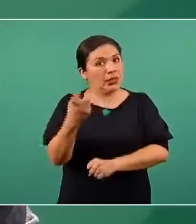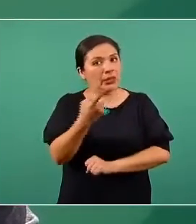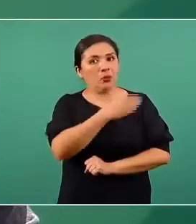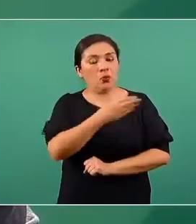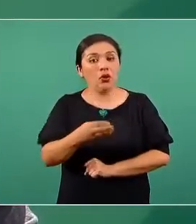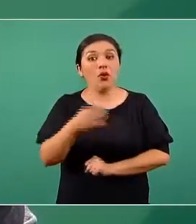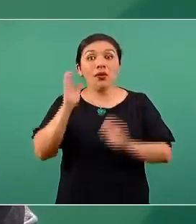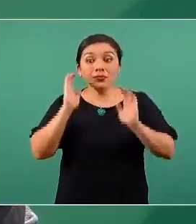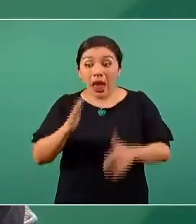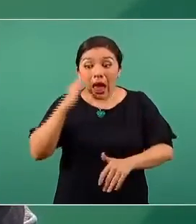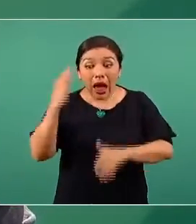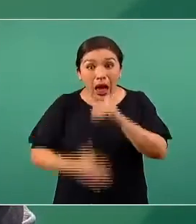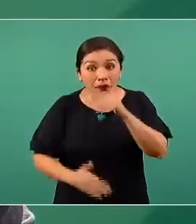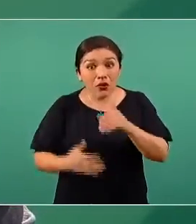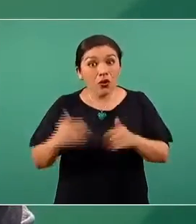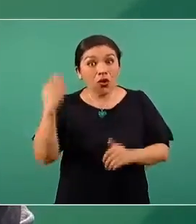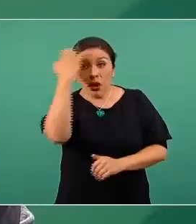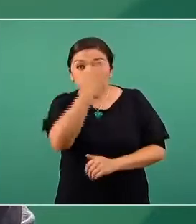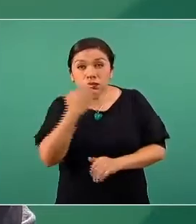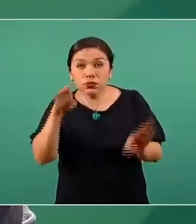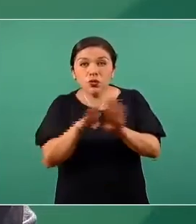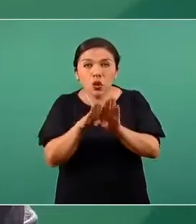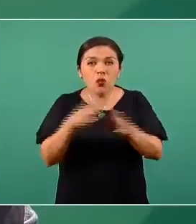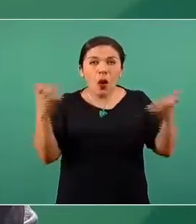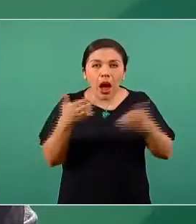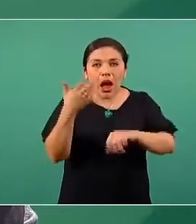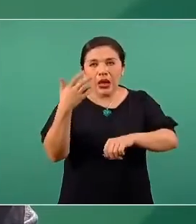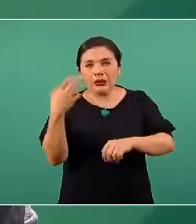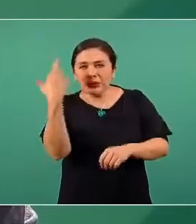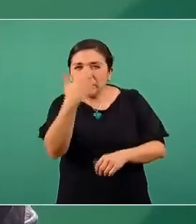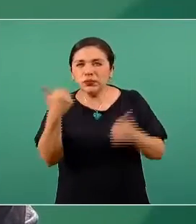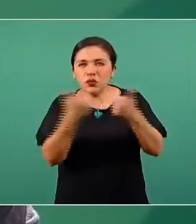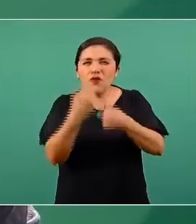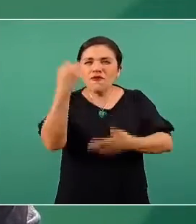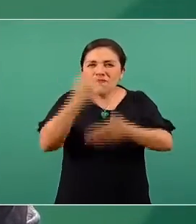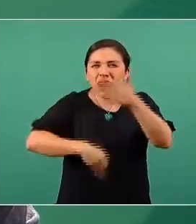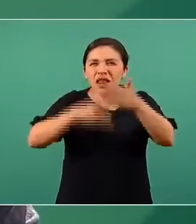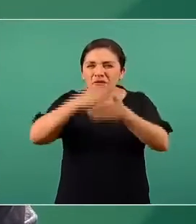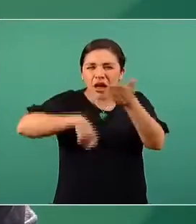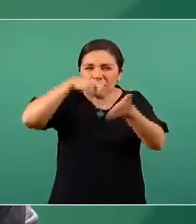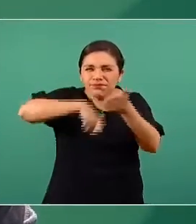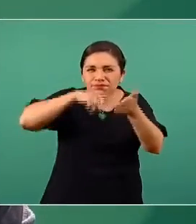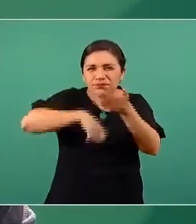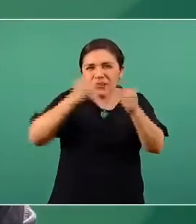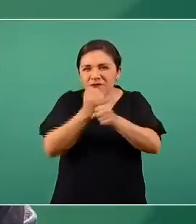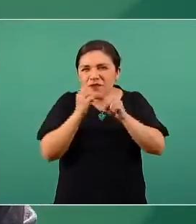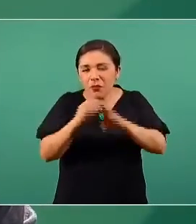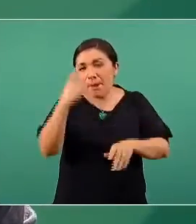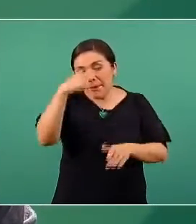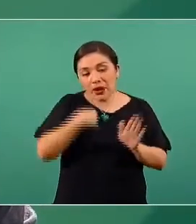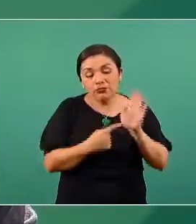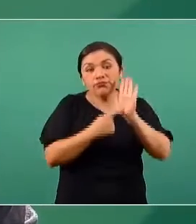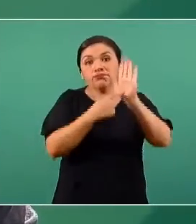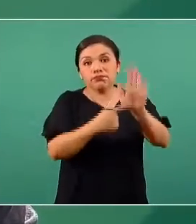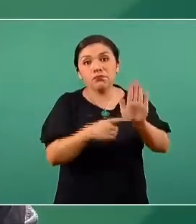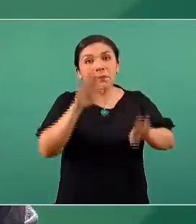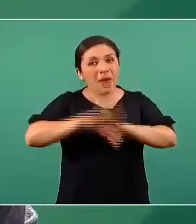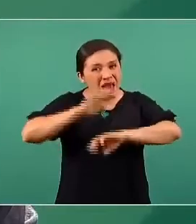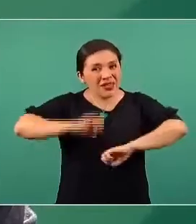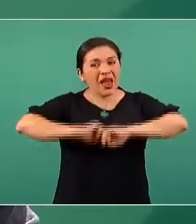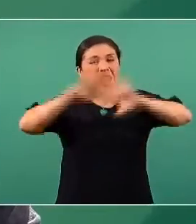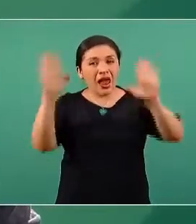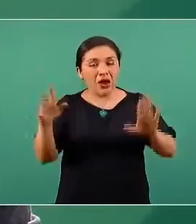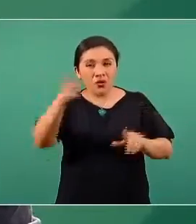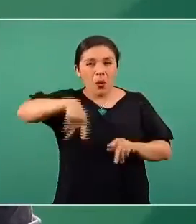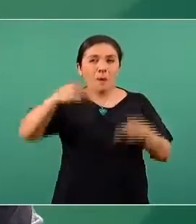hemos terminado algunos análisis que requieren ciertos detalles estadísticos para poderlo presentar de manera muy clara